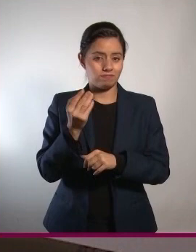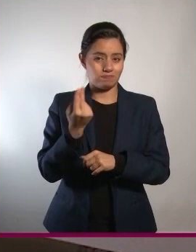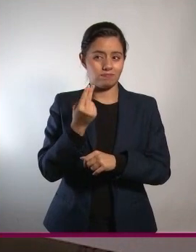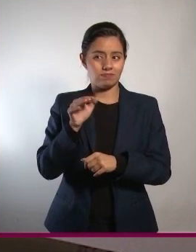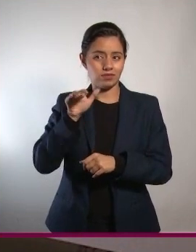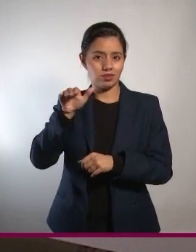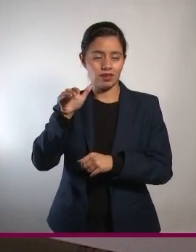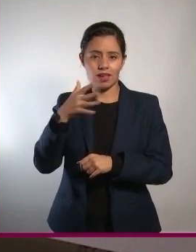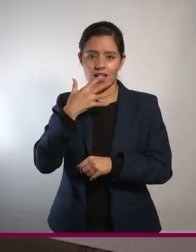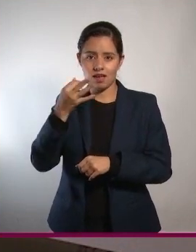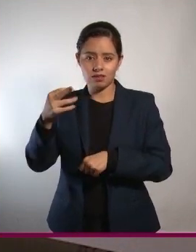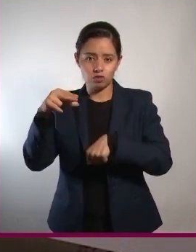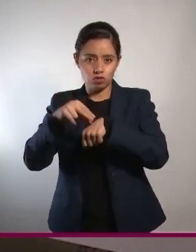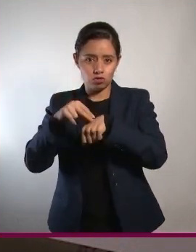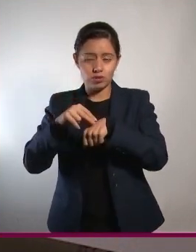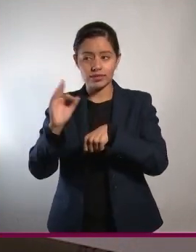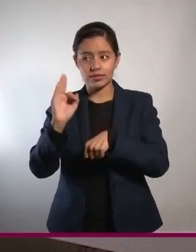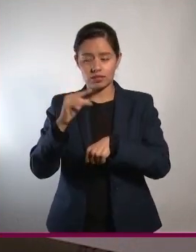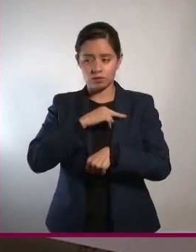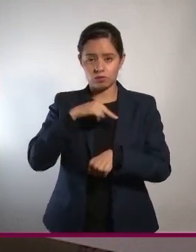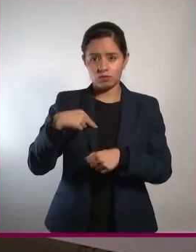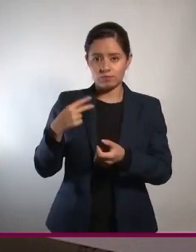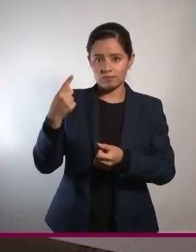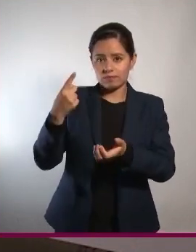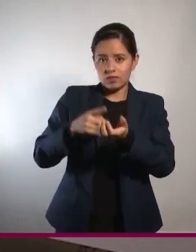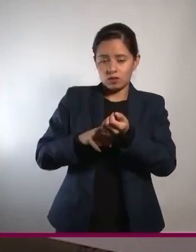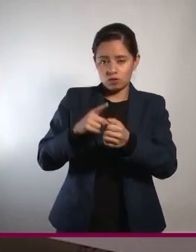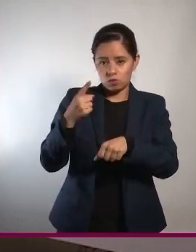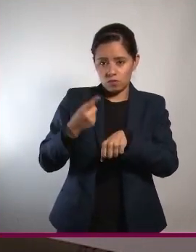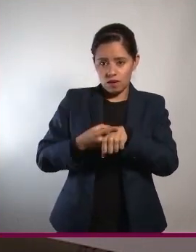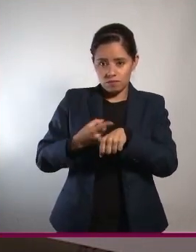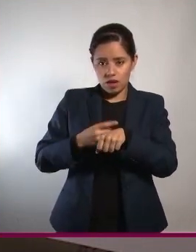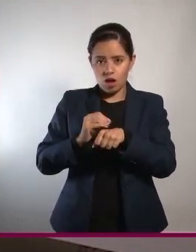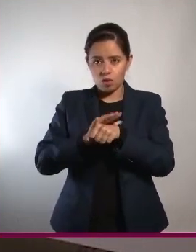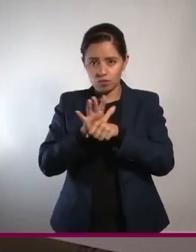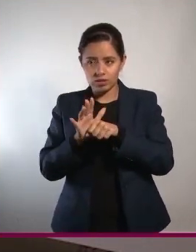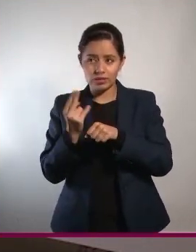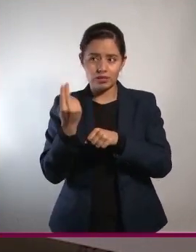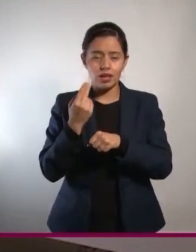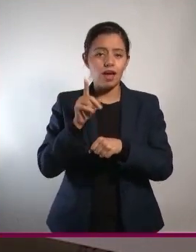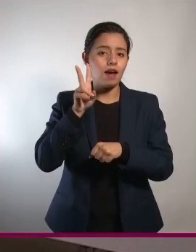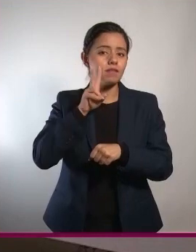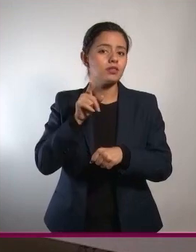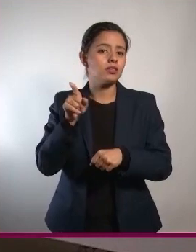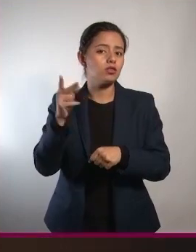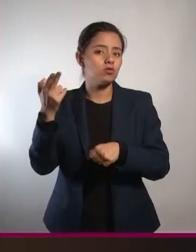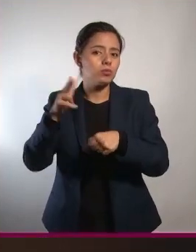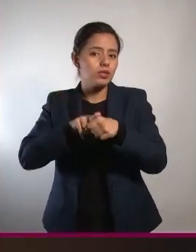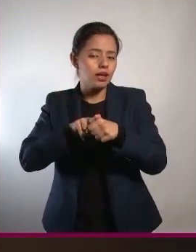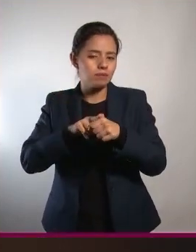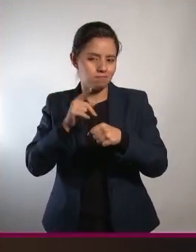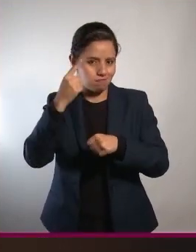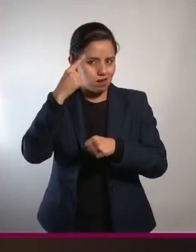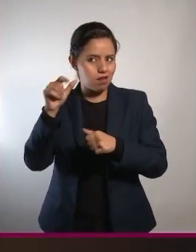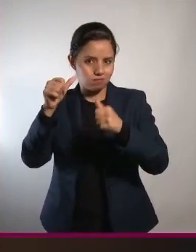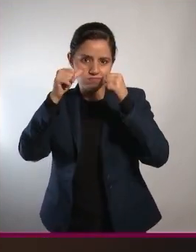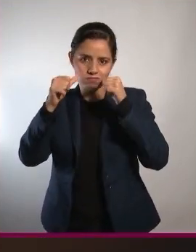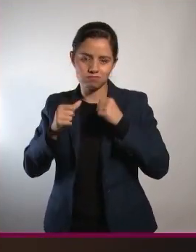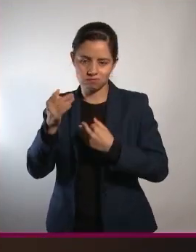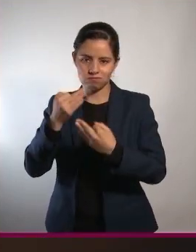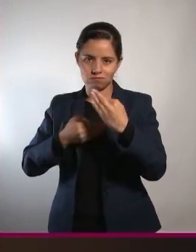para preguntar si esto es significativo y si deben acudir al hospital a recibir atención médica.